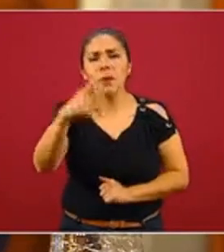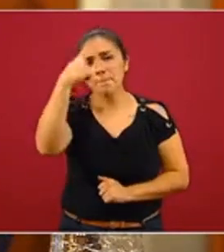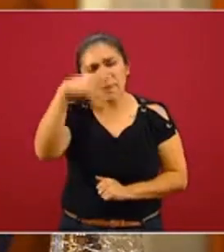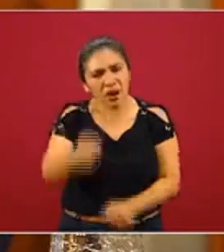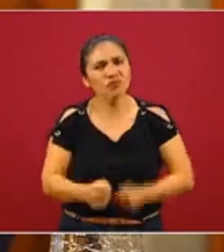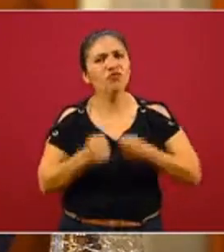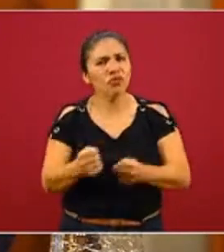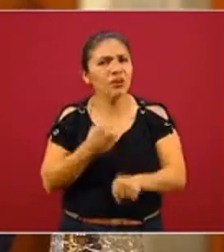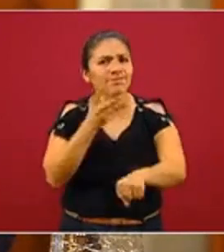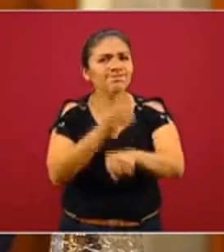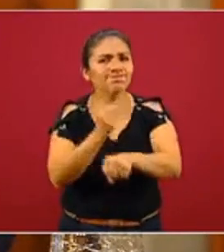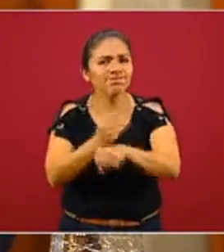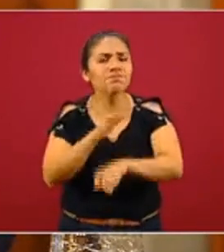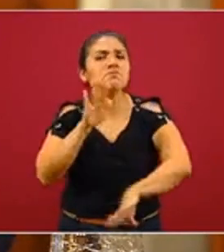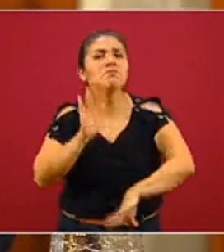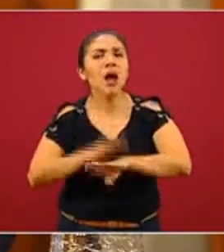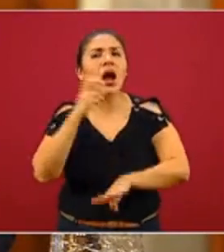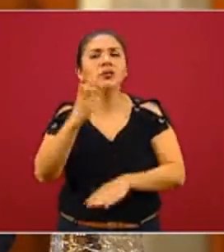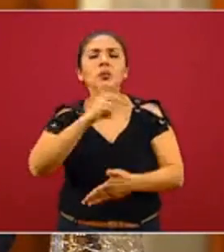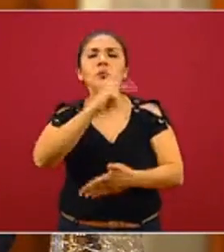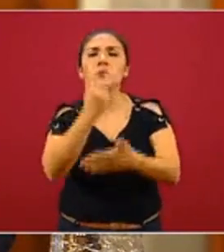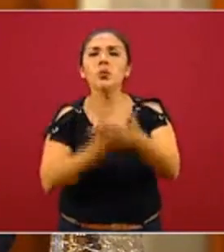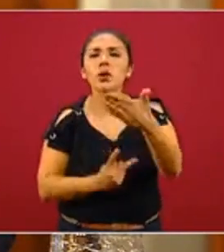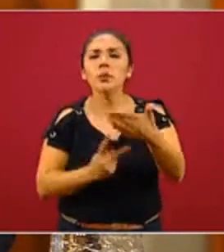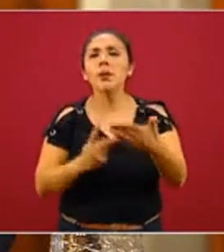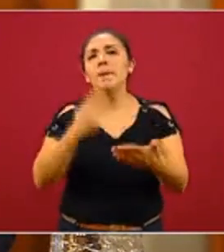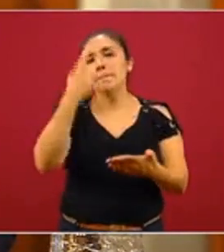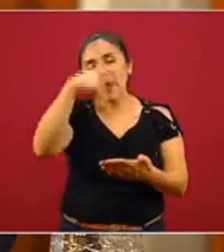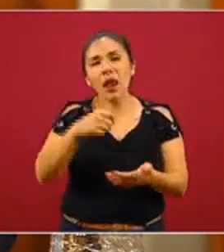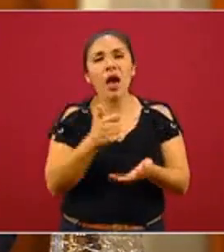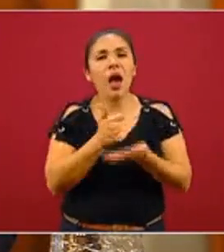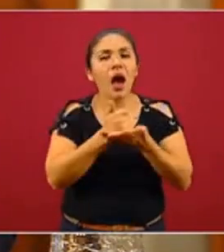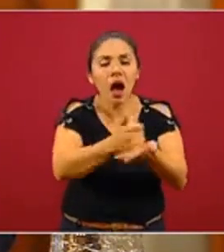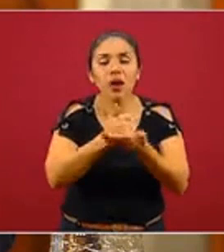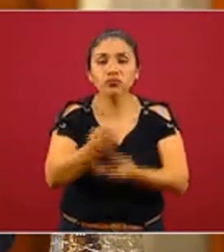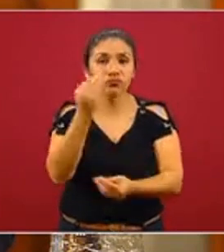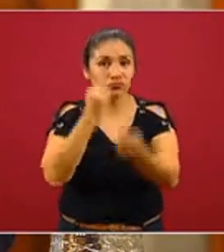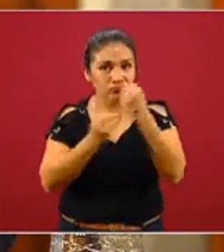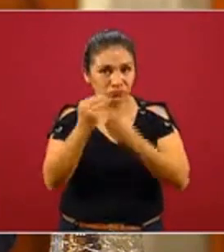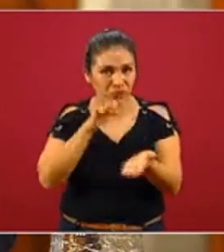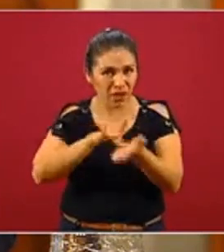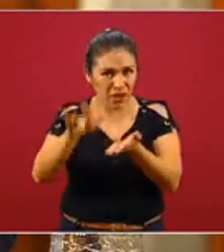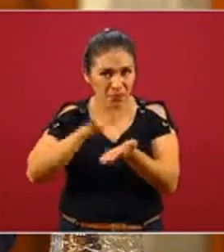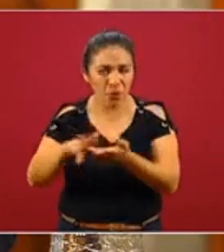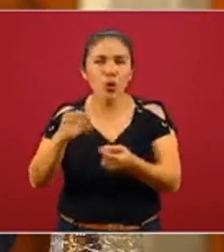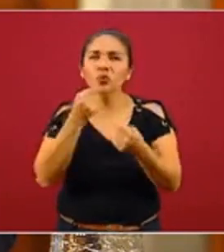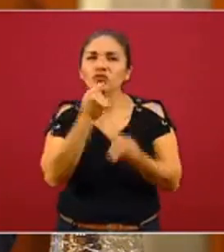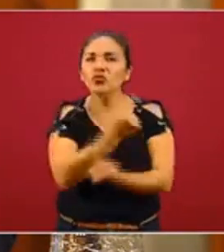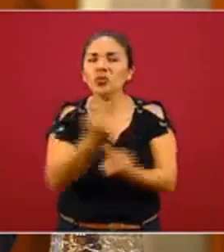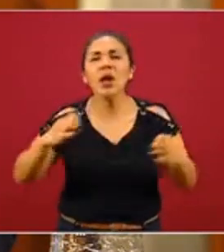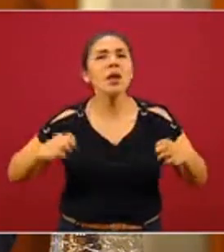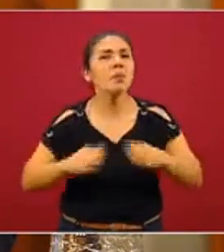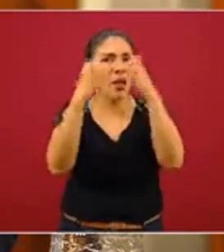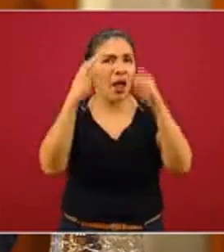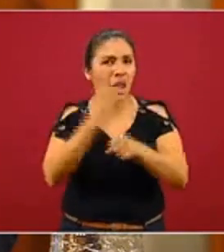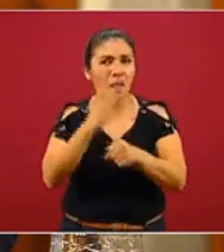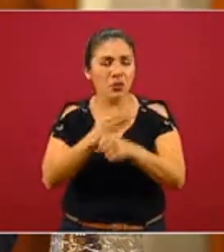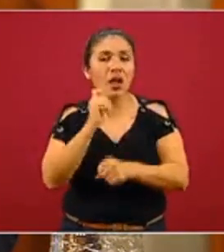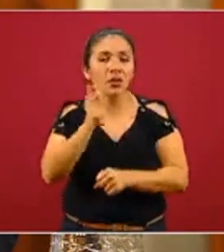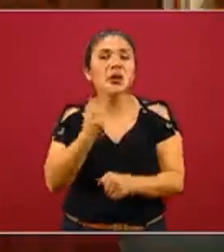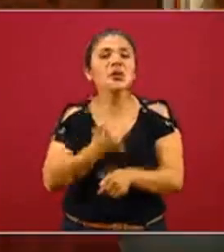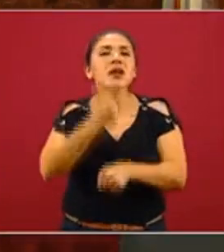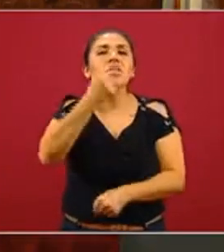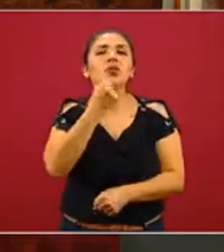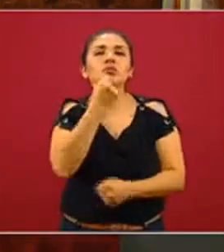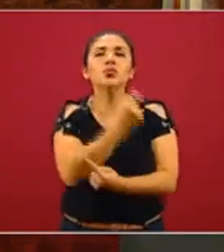fortalecimiento de los programas de asistencia alimentaria en situaciones de emergencia que afectan niños